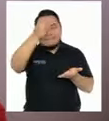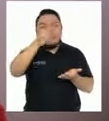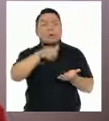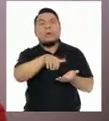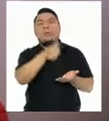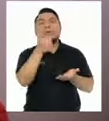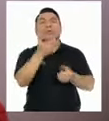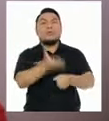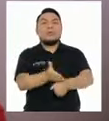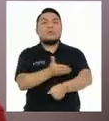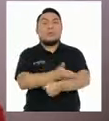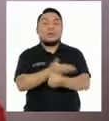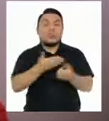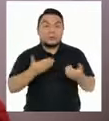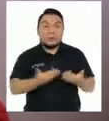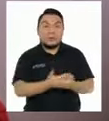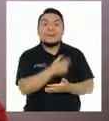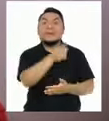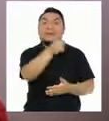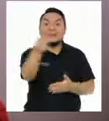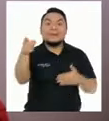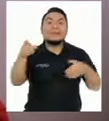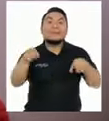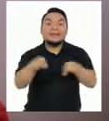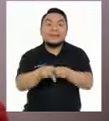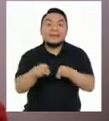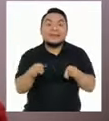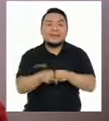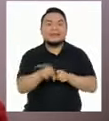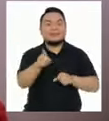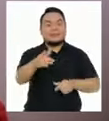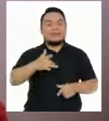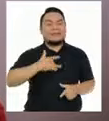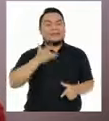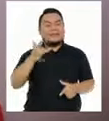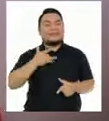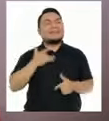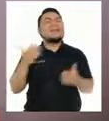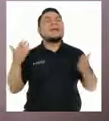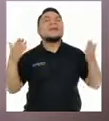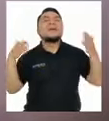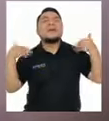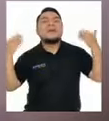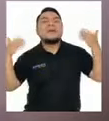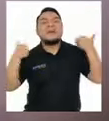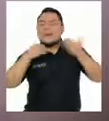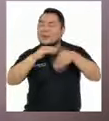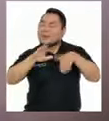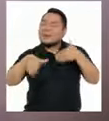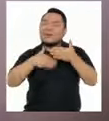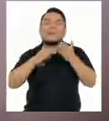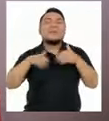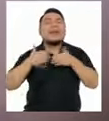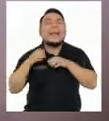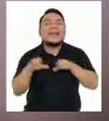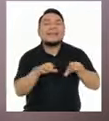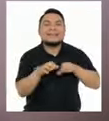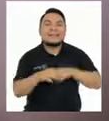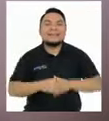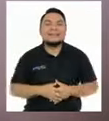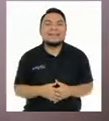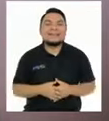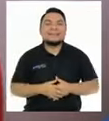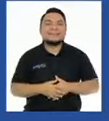Ustedes también. Siéntanse contentos de todo lo que pueden hacer.